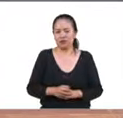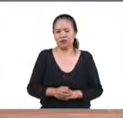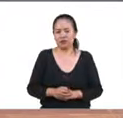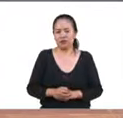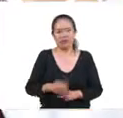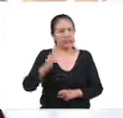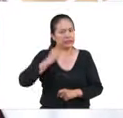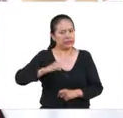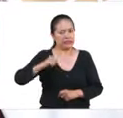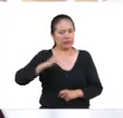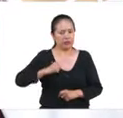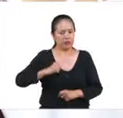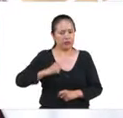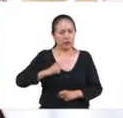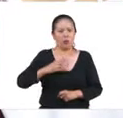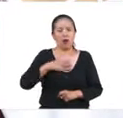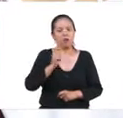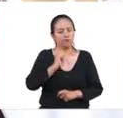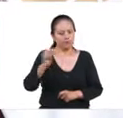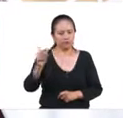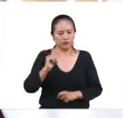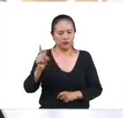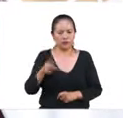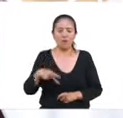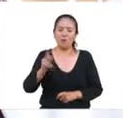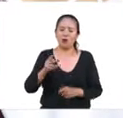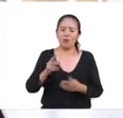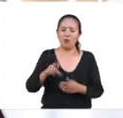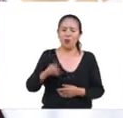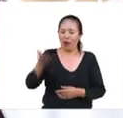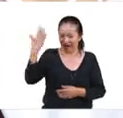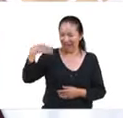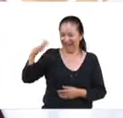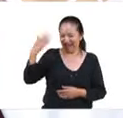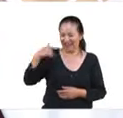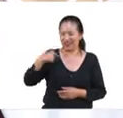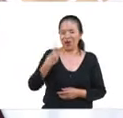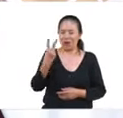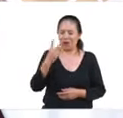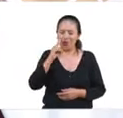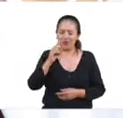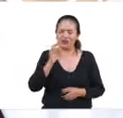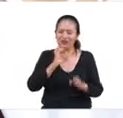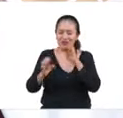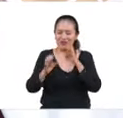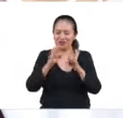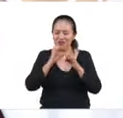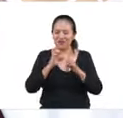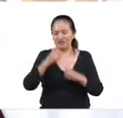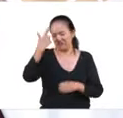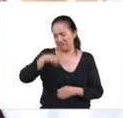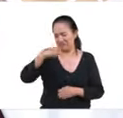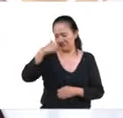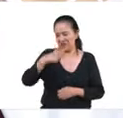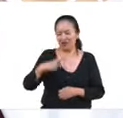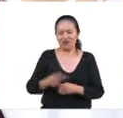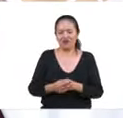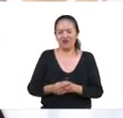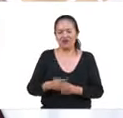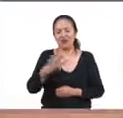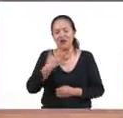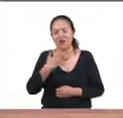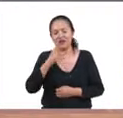más capacitadas. Pero ayer estaba viendo dos entrevistas que en la noche las vimos, ahí estábamos en, a ver si